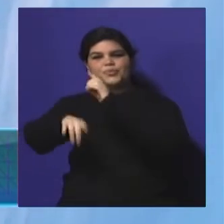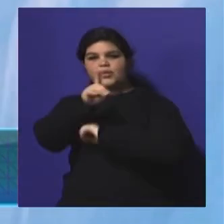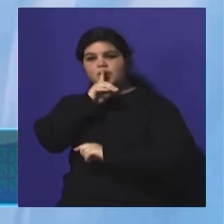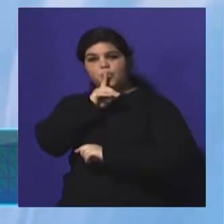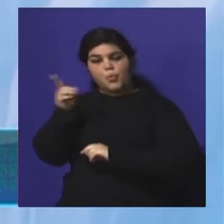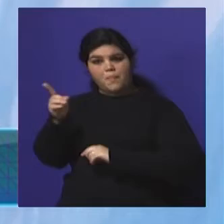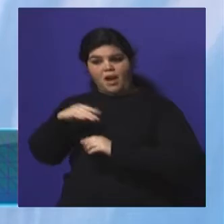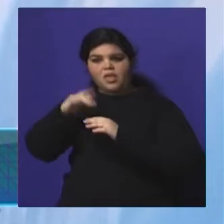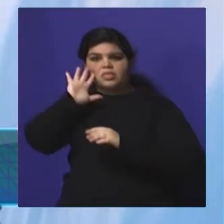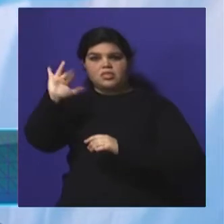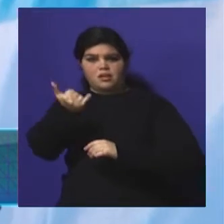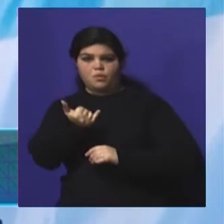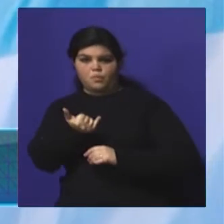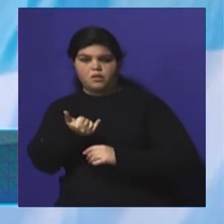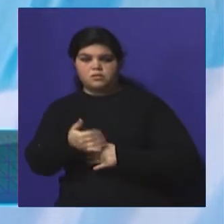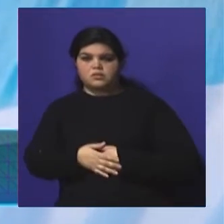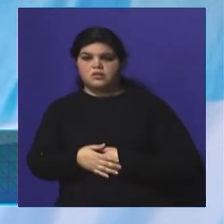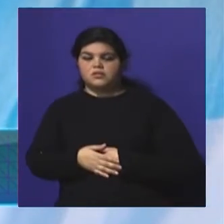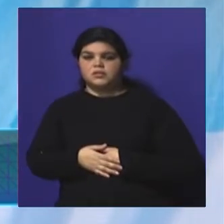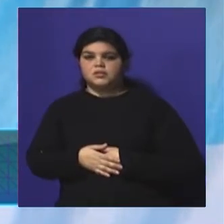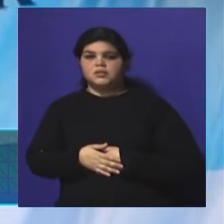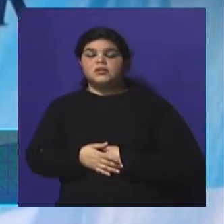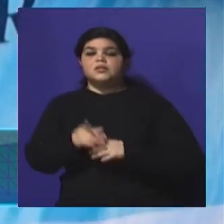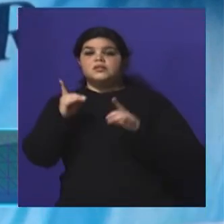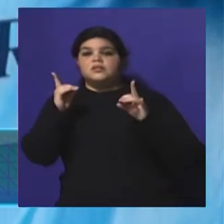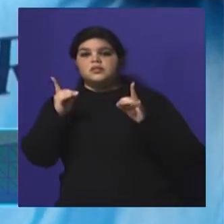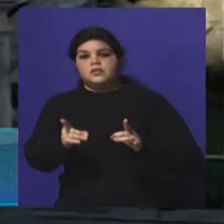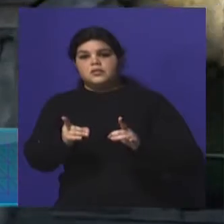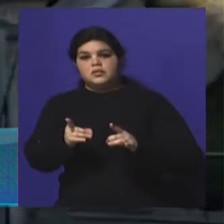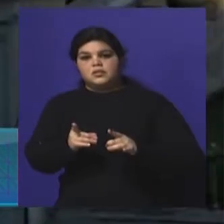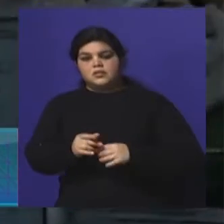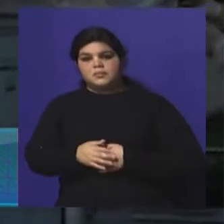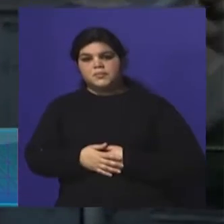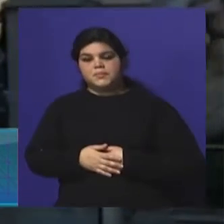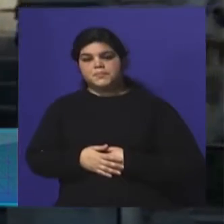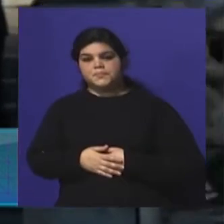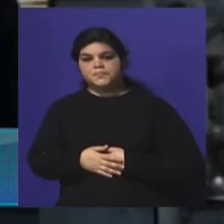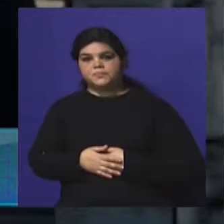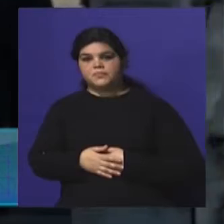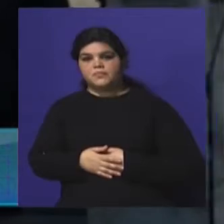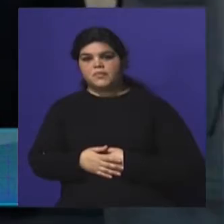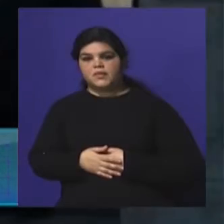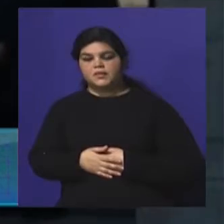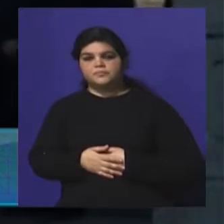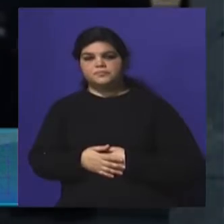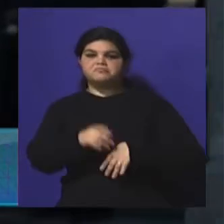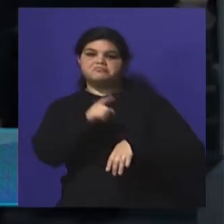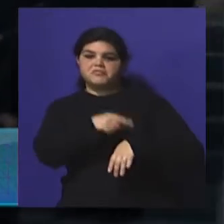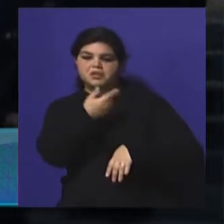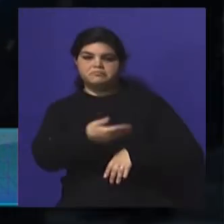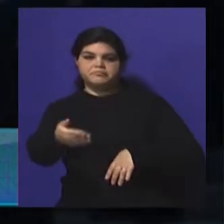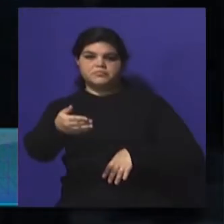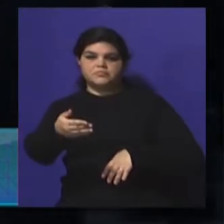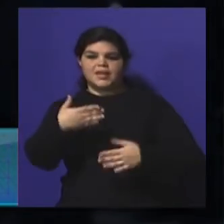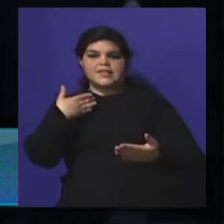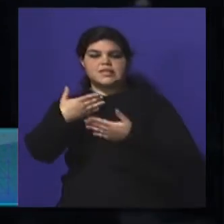se pudo percibir y después momentos muy acotadísimos de el poder acercar al